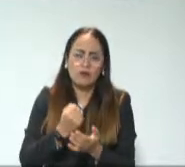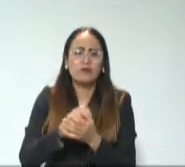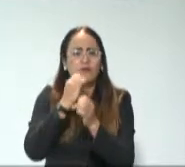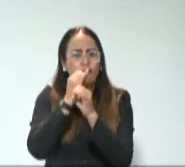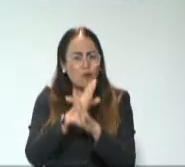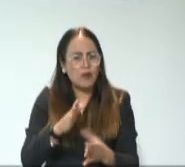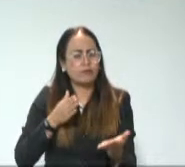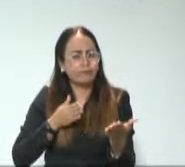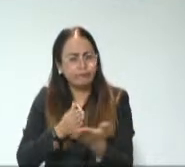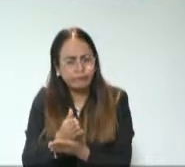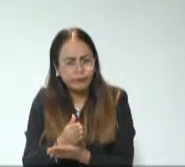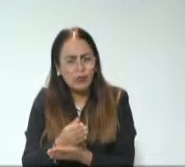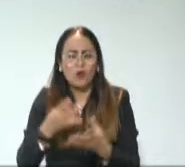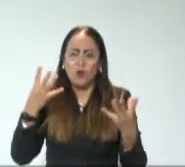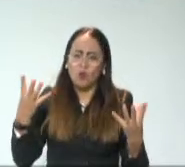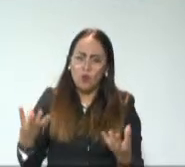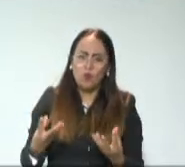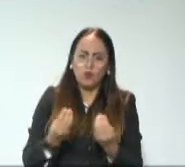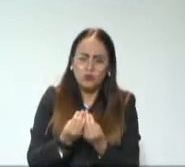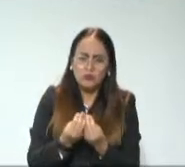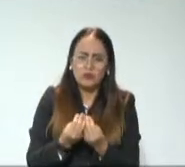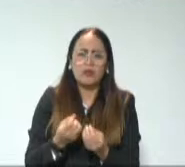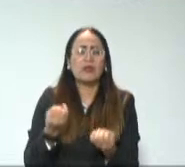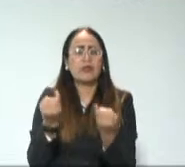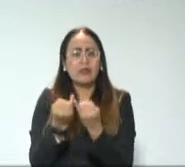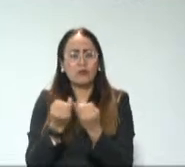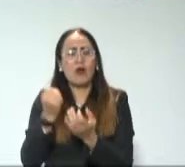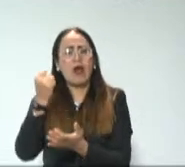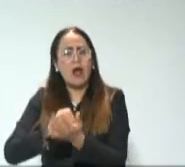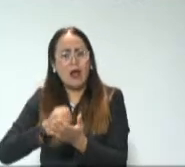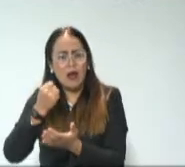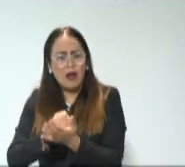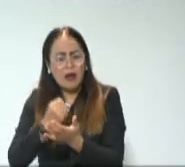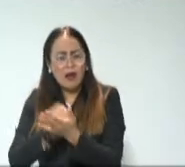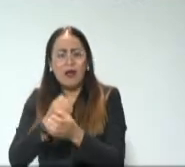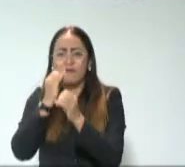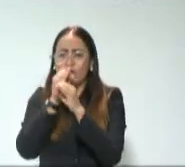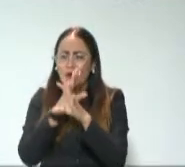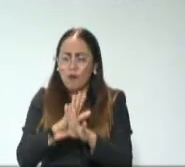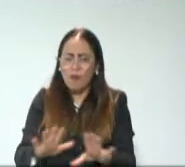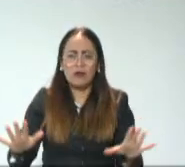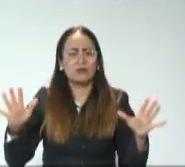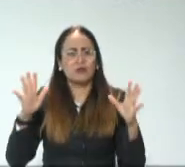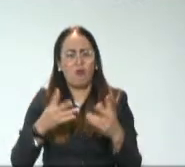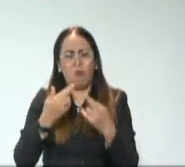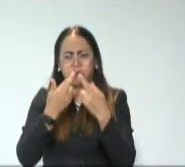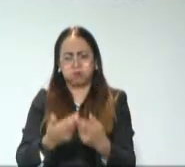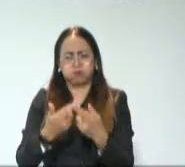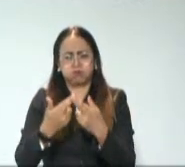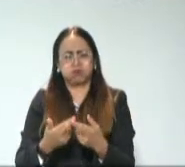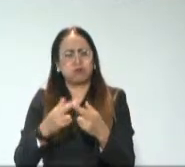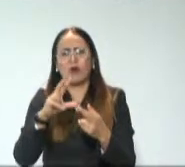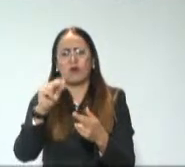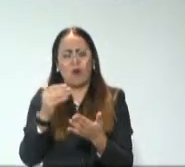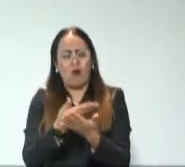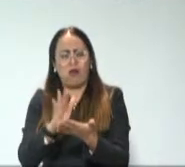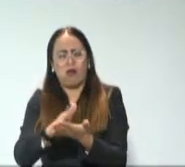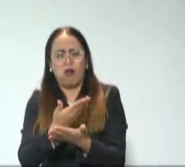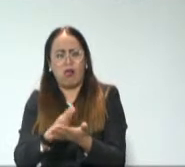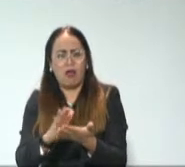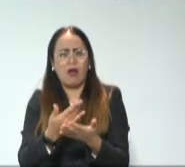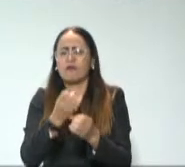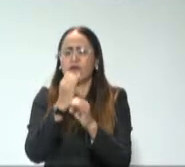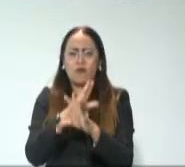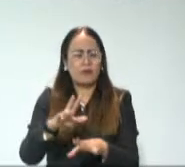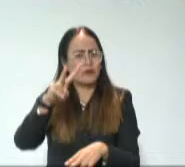información conjuntamente con la exigencia del control de la infodemia y el exceso de información ambas situaciones